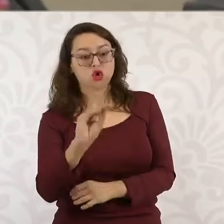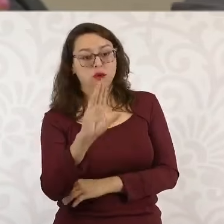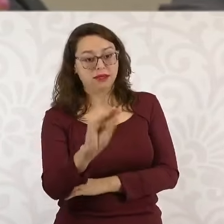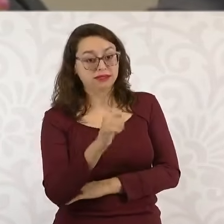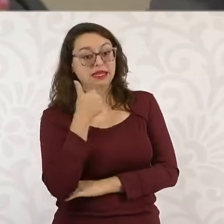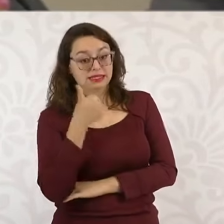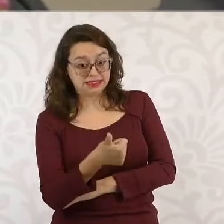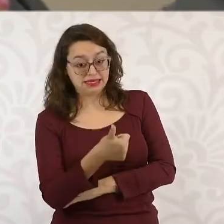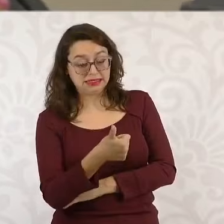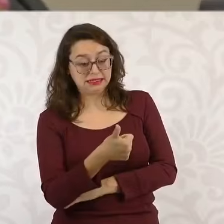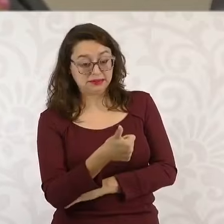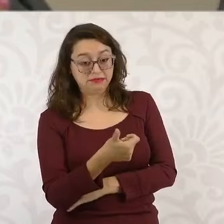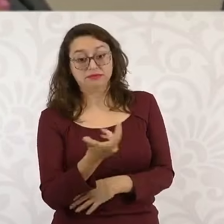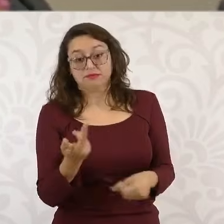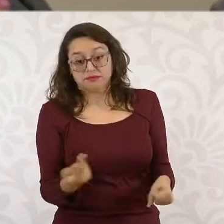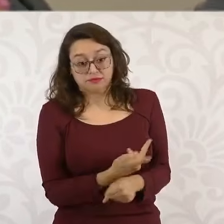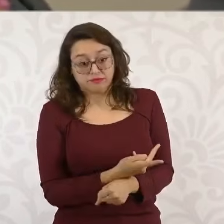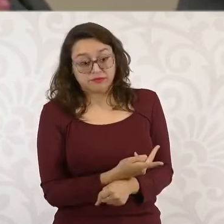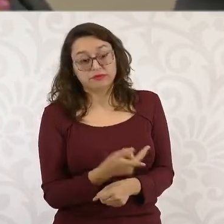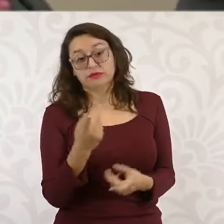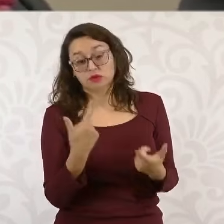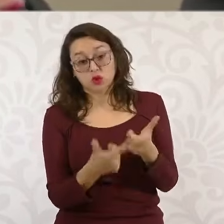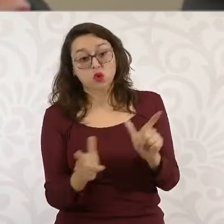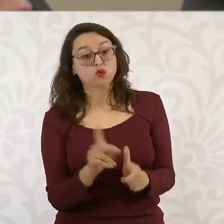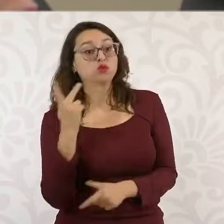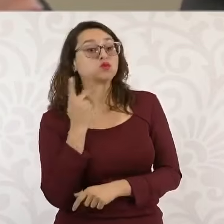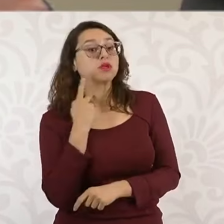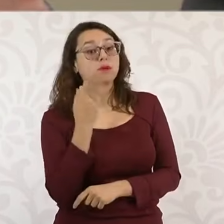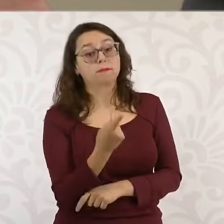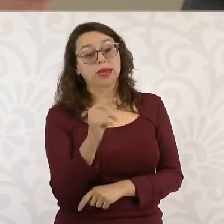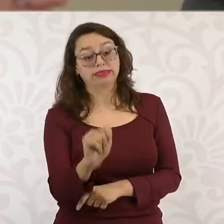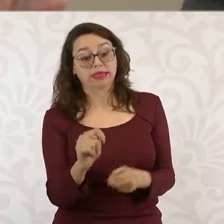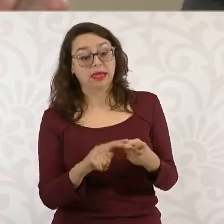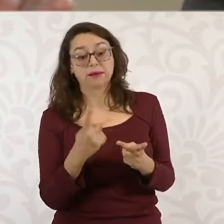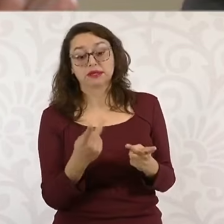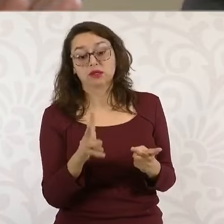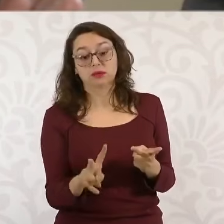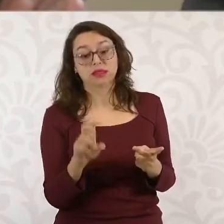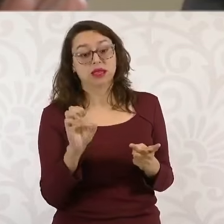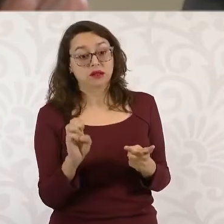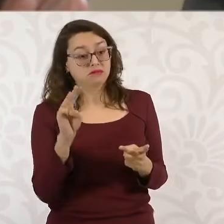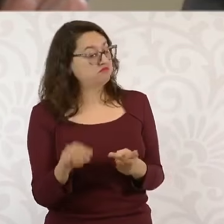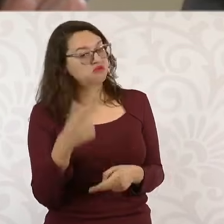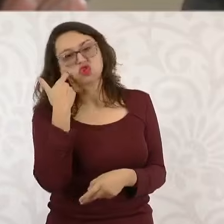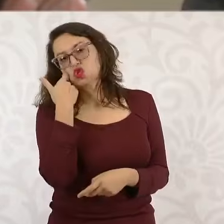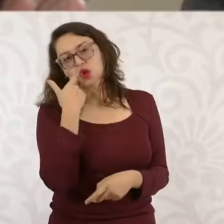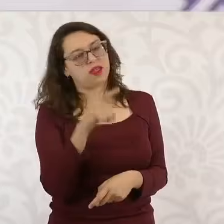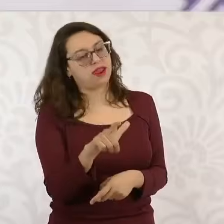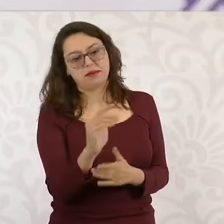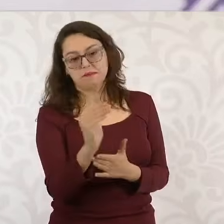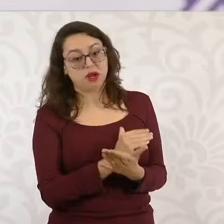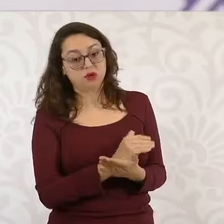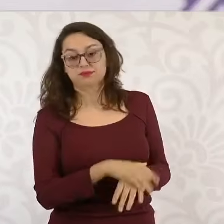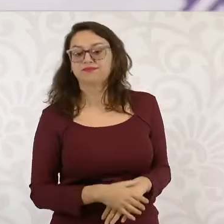no quiere, en este caso sus aliados de Morena, el Partido del Trabajo y el Verde, es la manzana de la discordia, digamos. Ellos